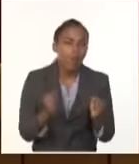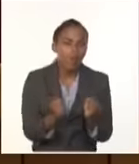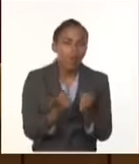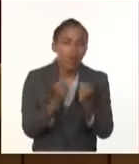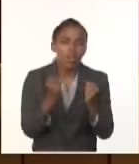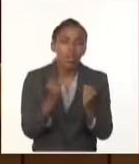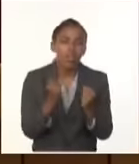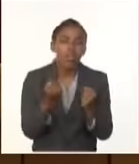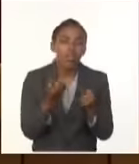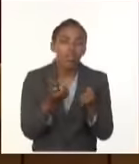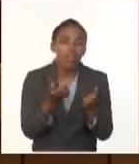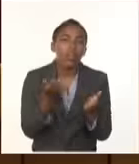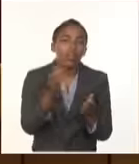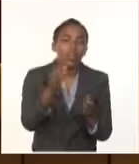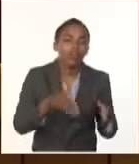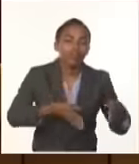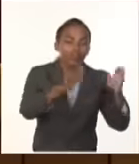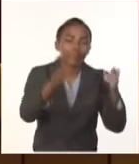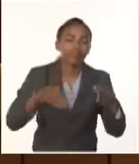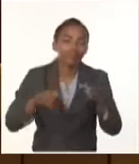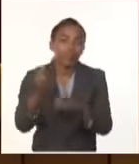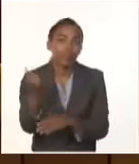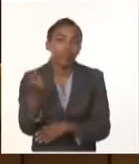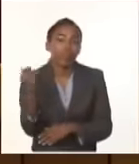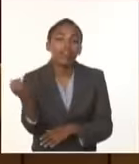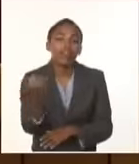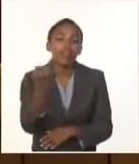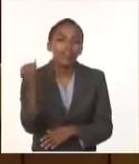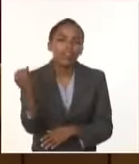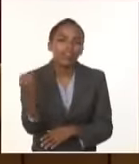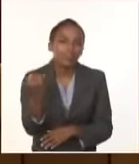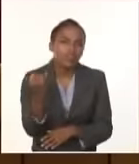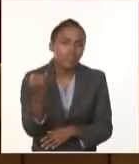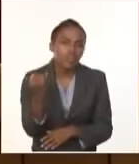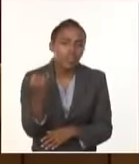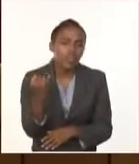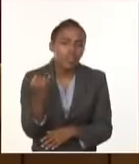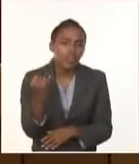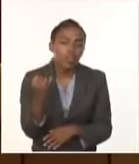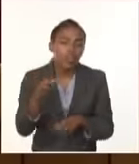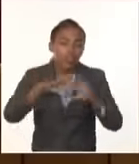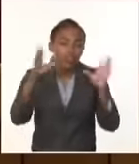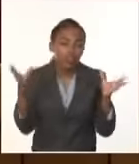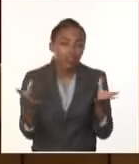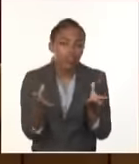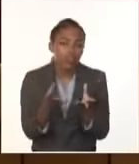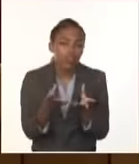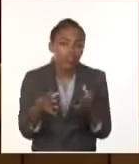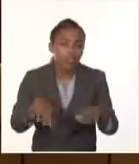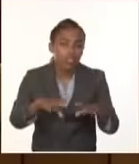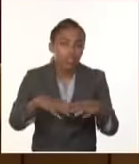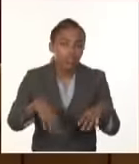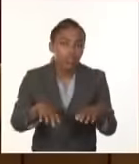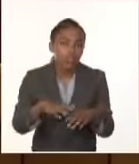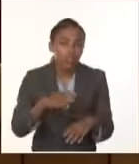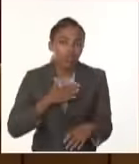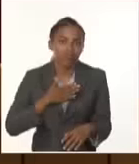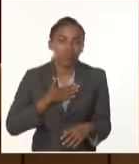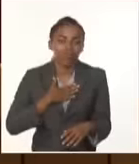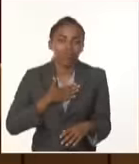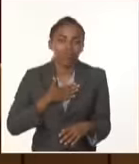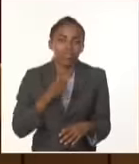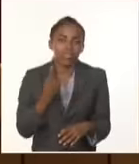las instituciones financieras internacionales en un mundo cada vez más económicamente interdependiente